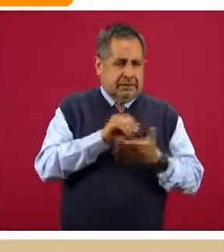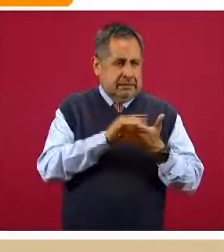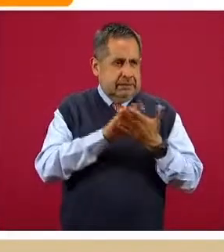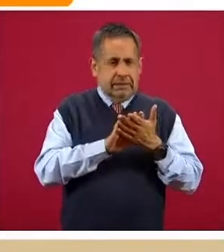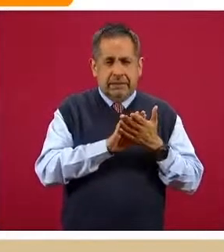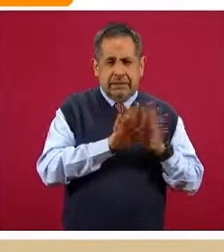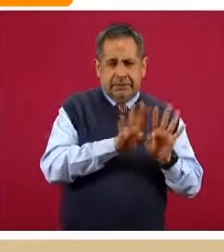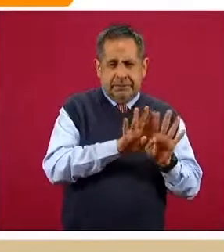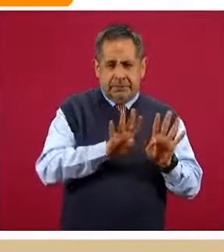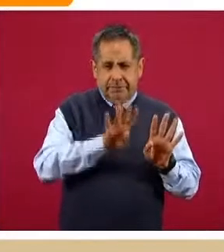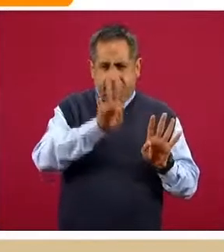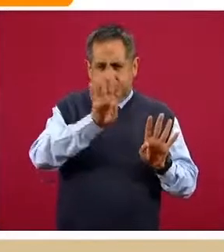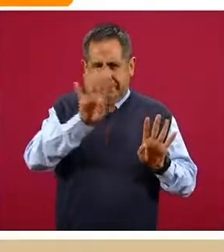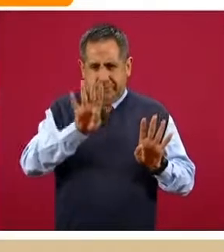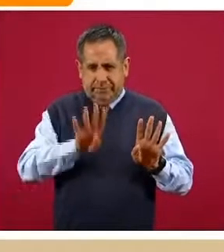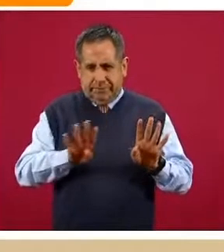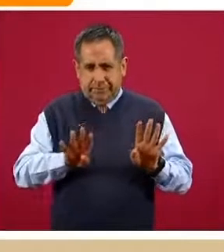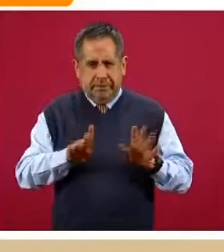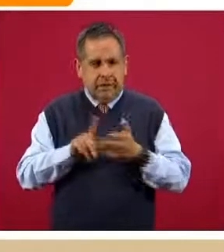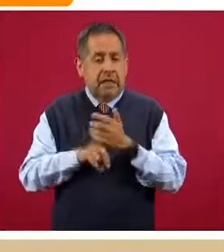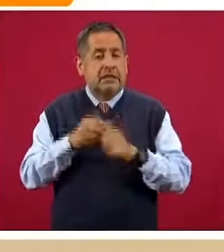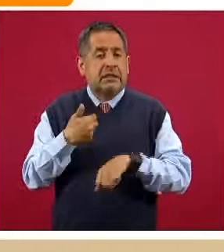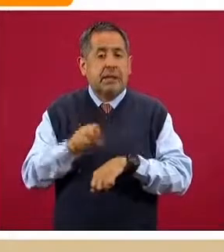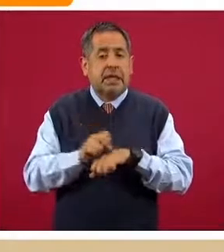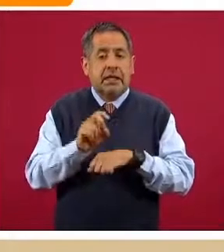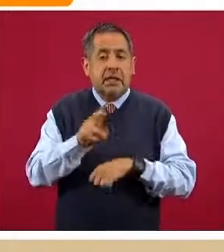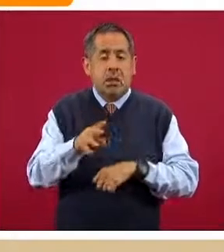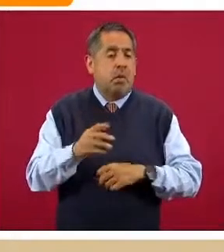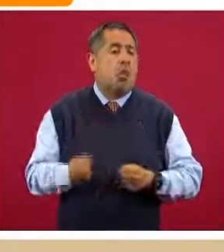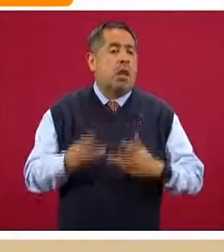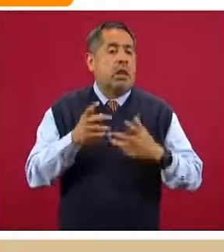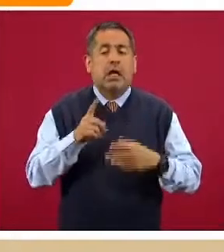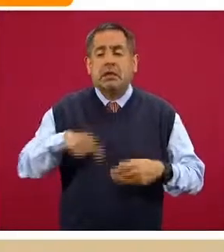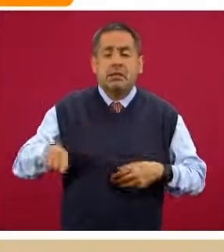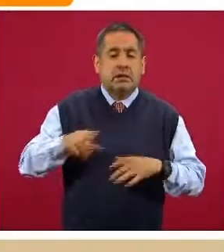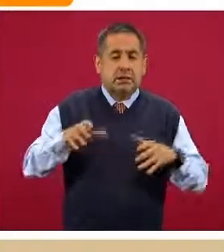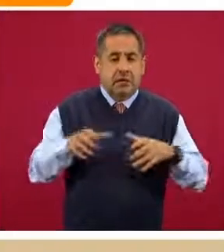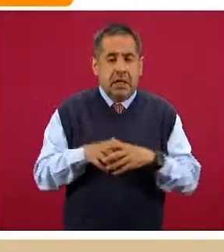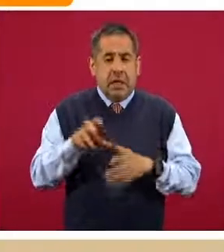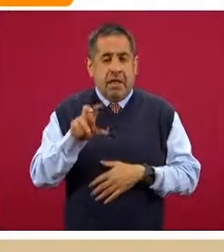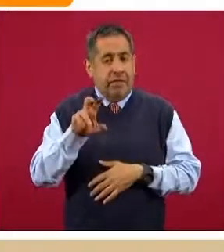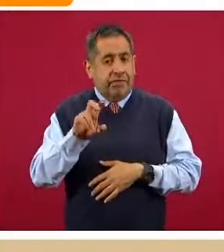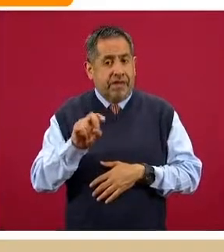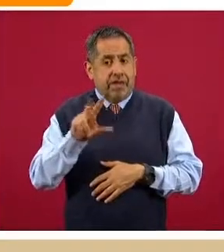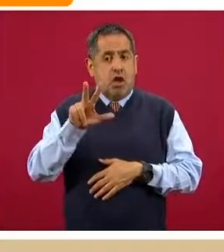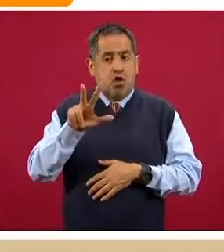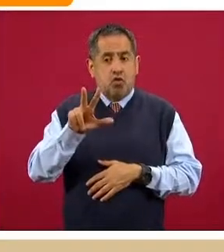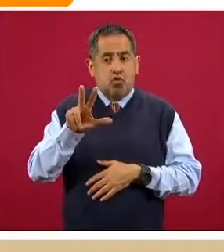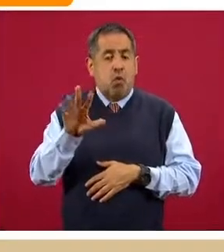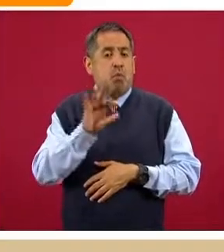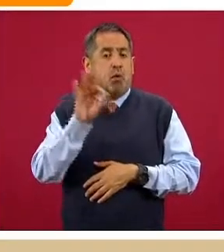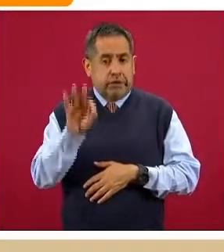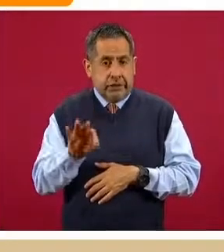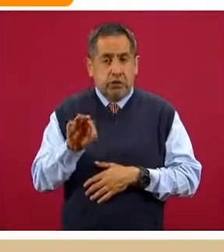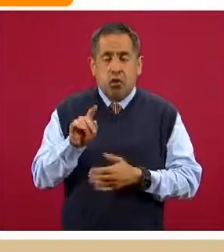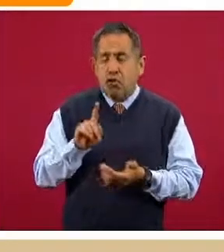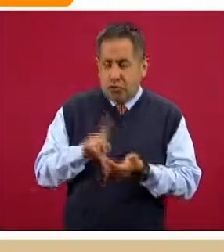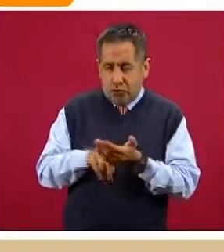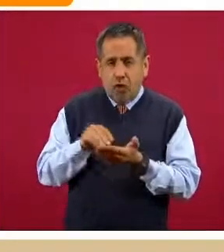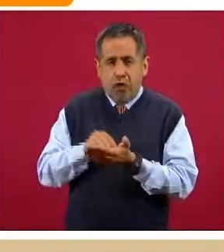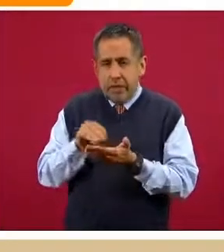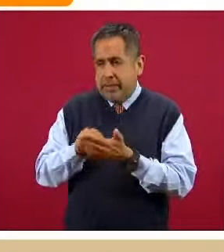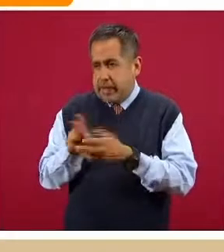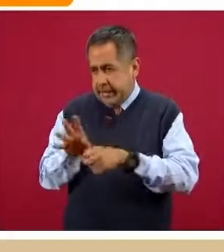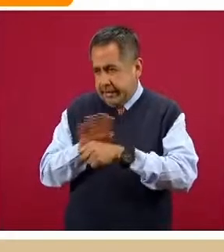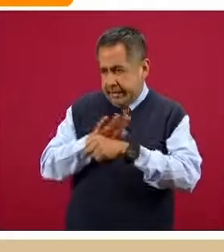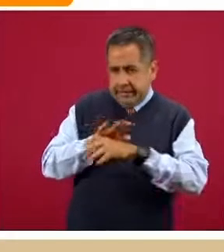graficando en esta diapositiva, un porcentaje de positividad de 38%, el cual nuevamente vuelve